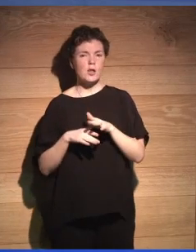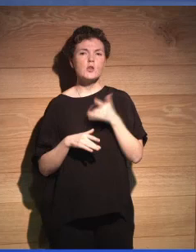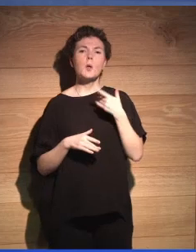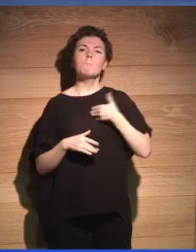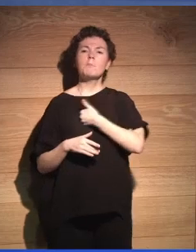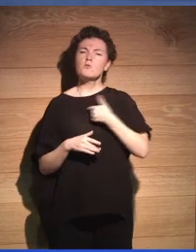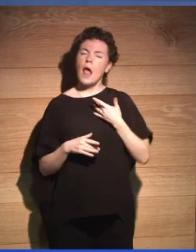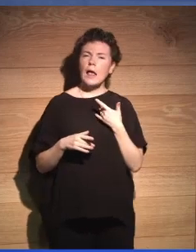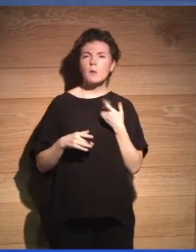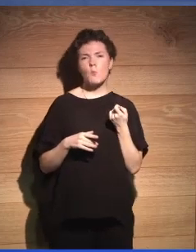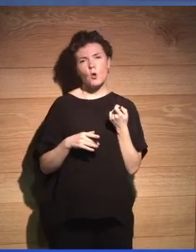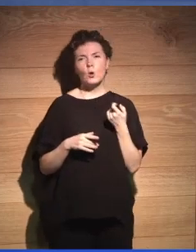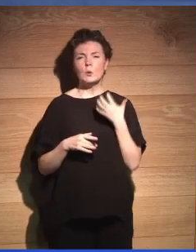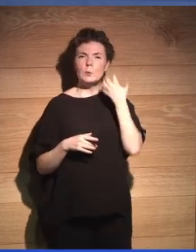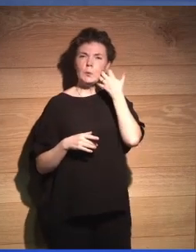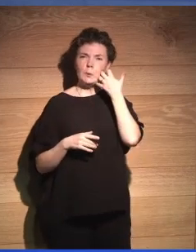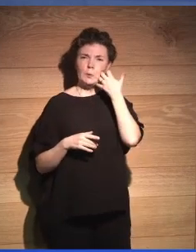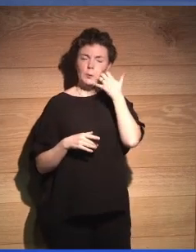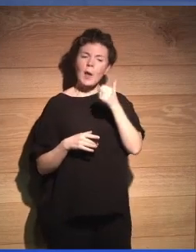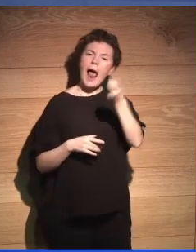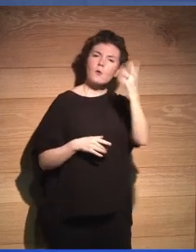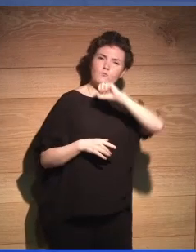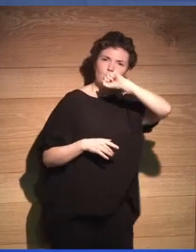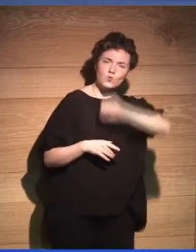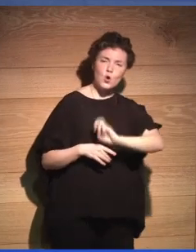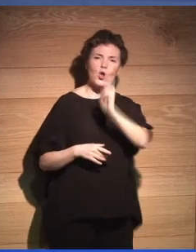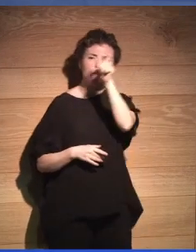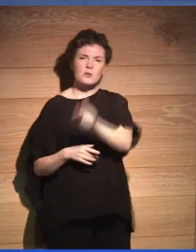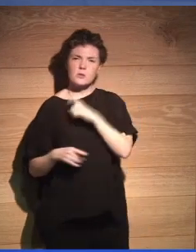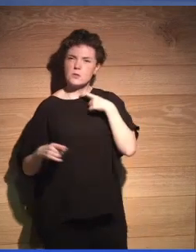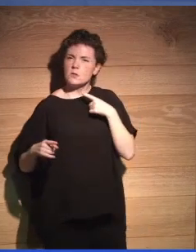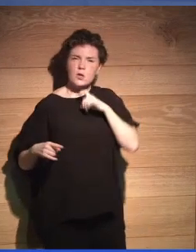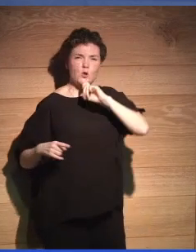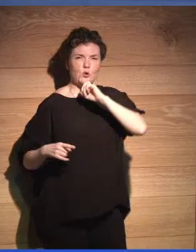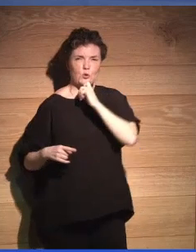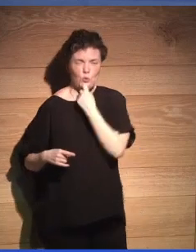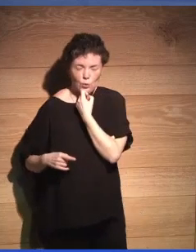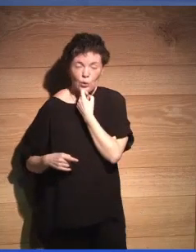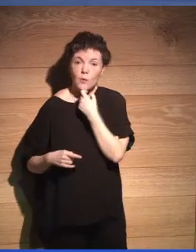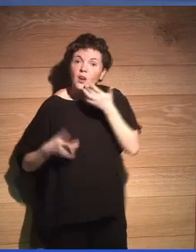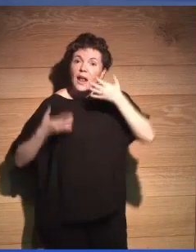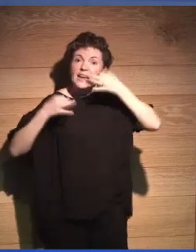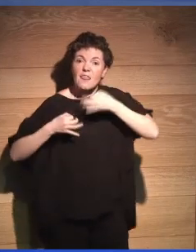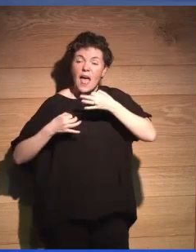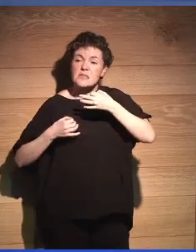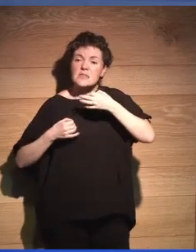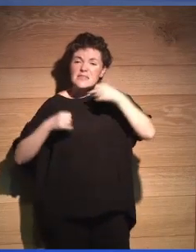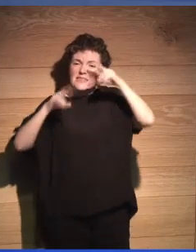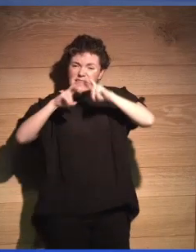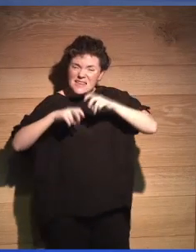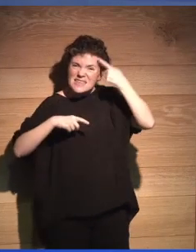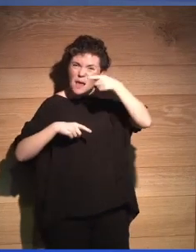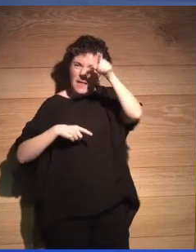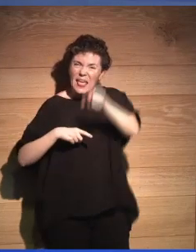muy controvertido, aborrecido por unos, adorados por otros, y del que en realidad se sabe muy poco, porque la